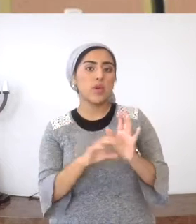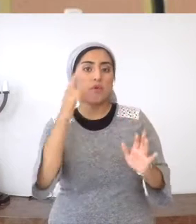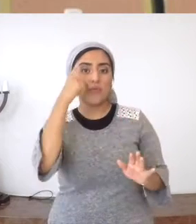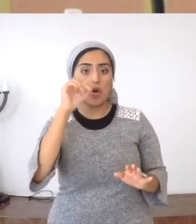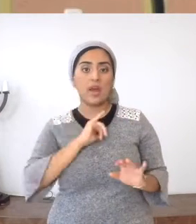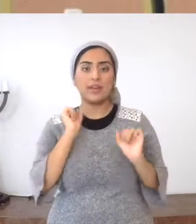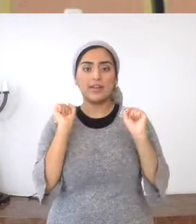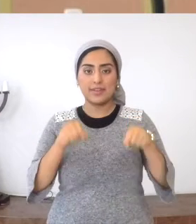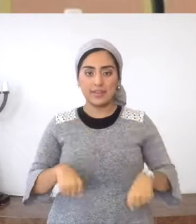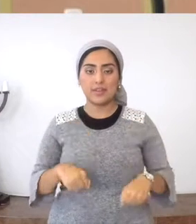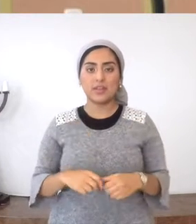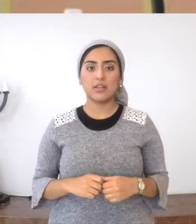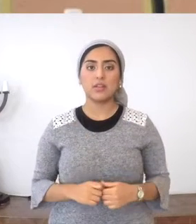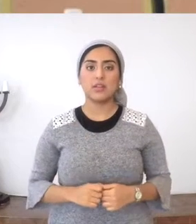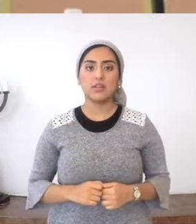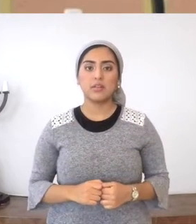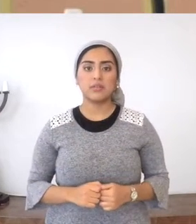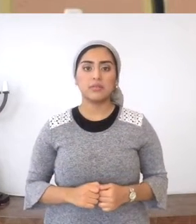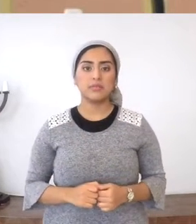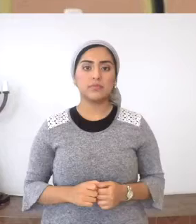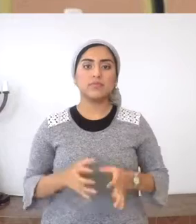diapositivas Para que yo les pueda